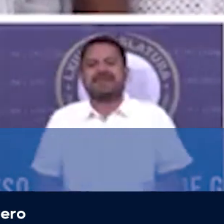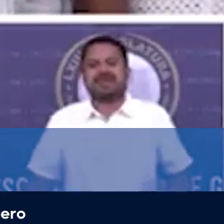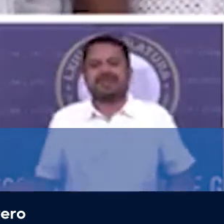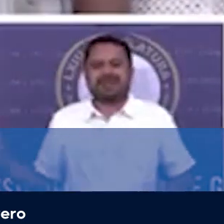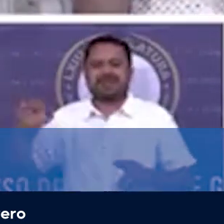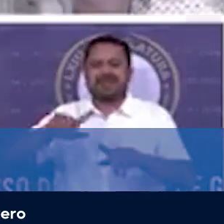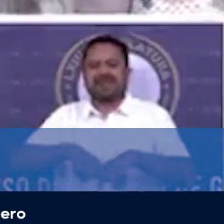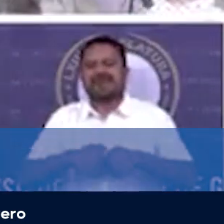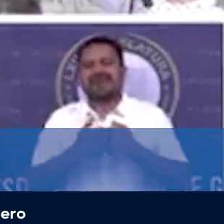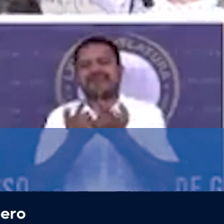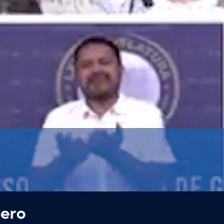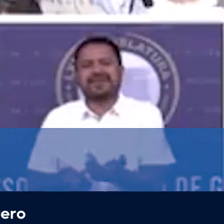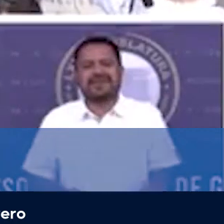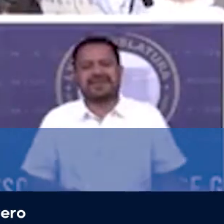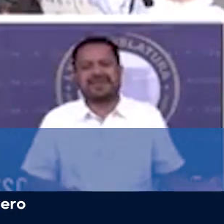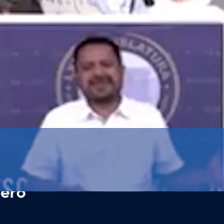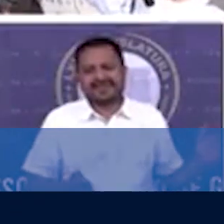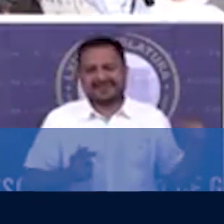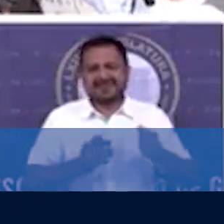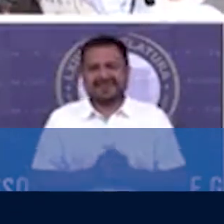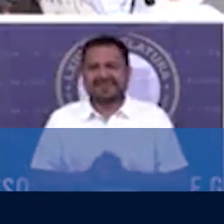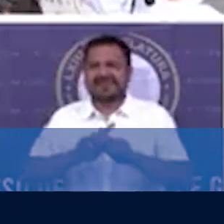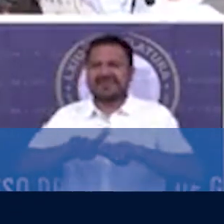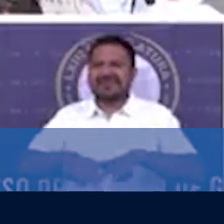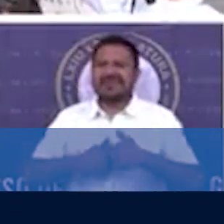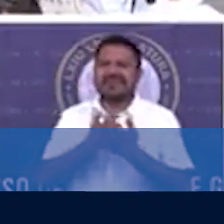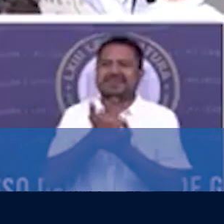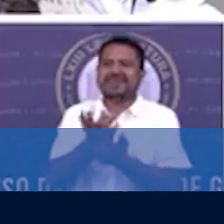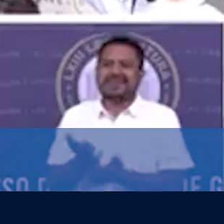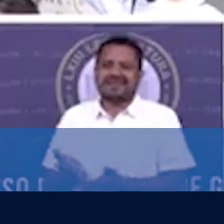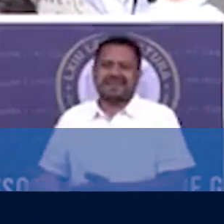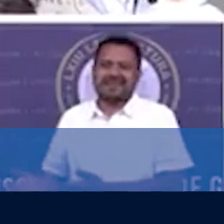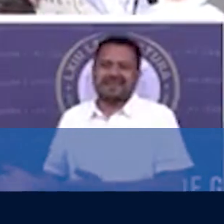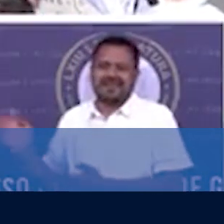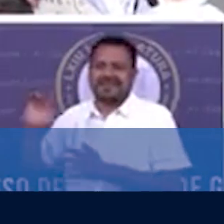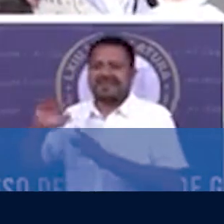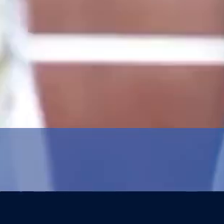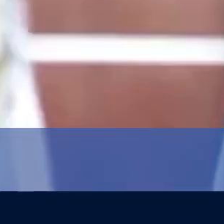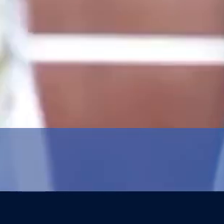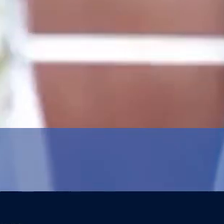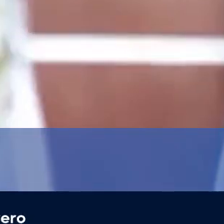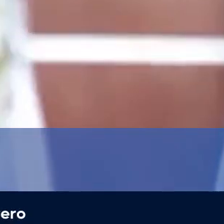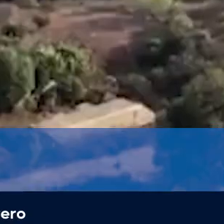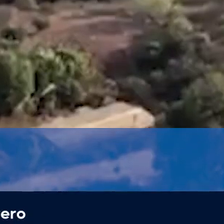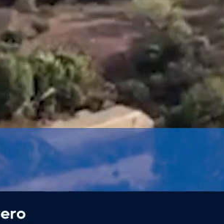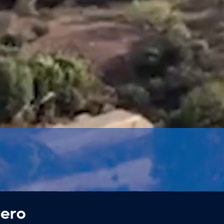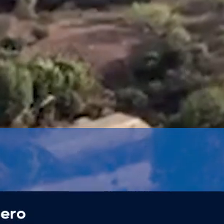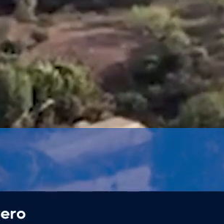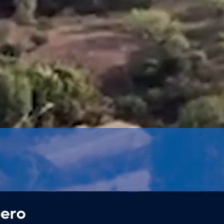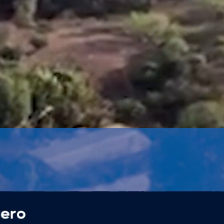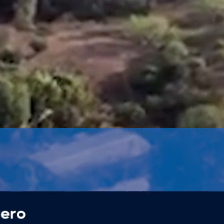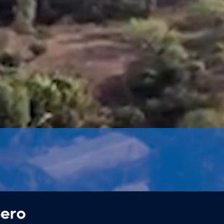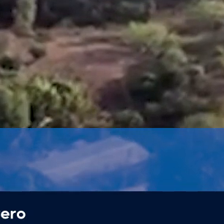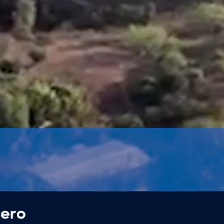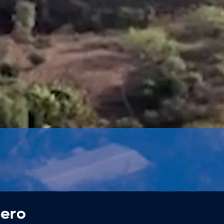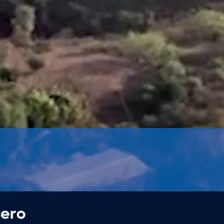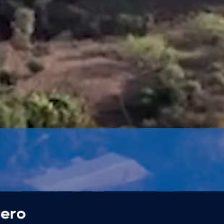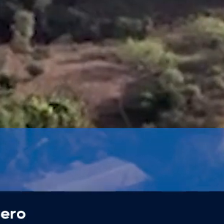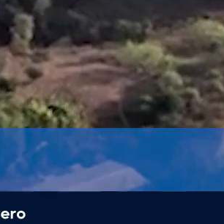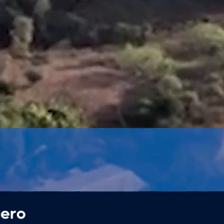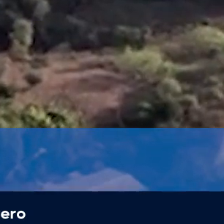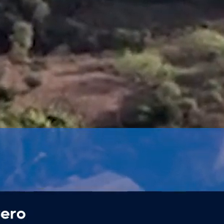gobierno y a la posterior publicación de la primera Constitución Mexicana por su parte a nombre de la